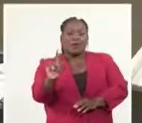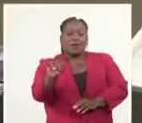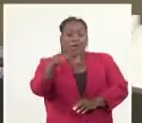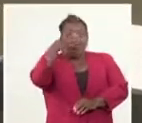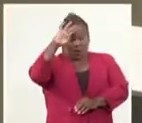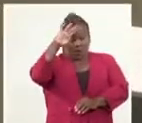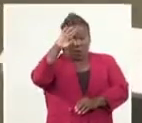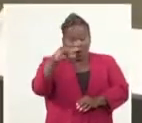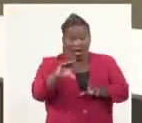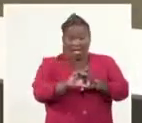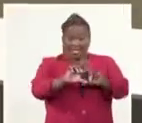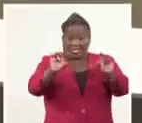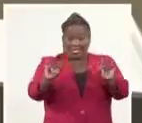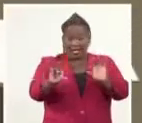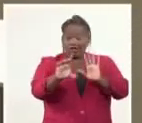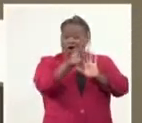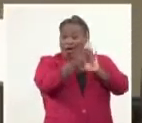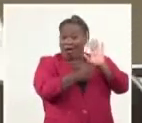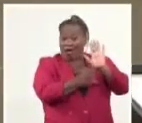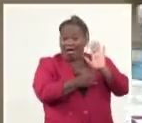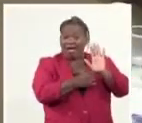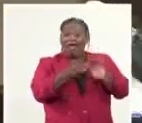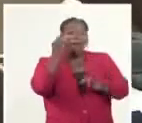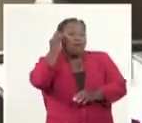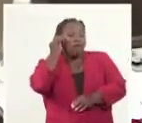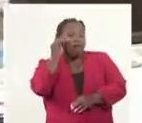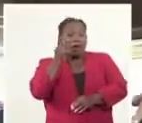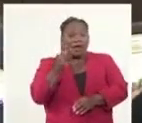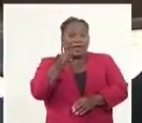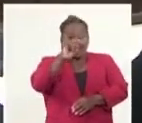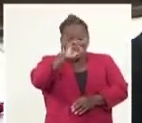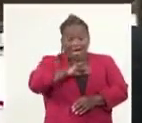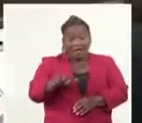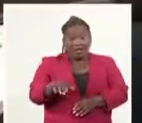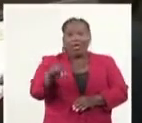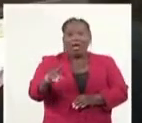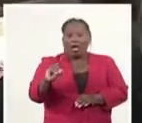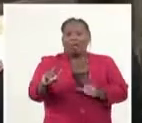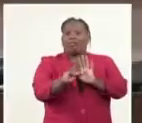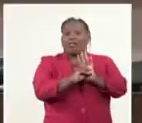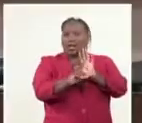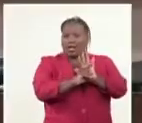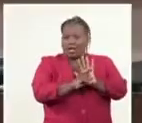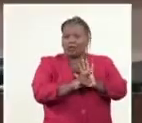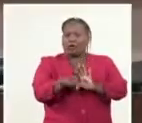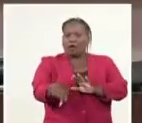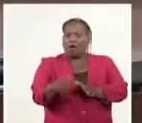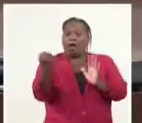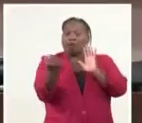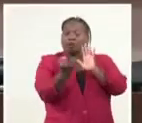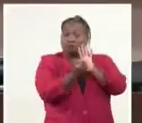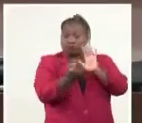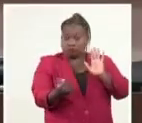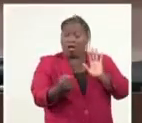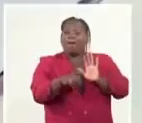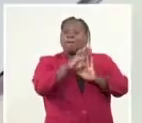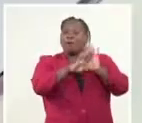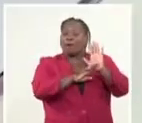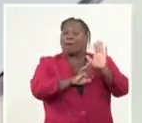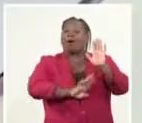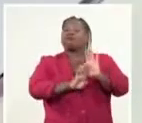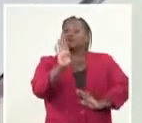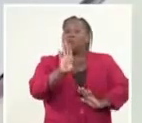materia de igualdad de las mujeres y las niñas se ha desarrollado con el decreto presidencial que aprobó el Programa Nacional de Adelanto para las